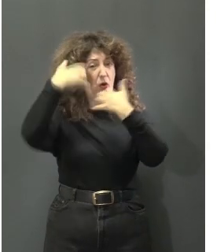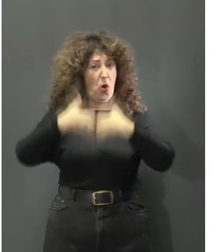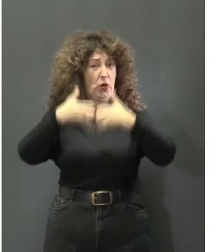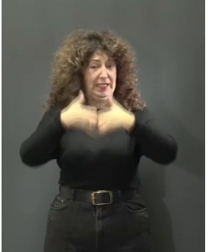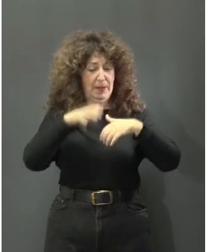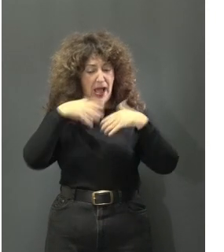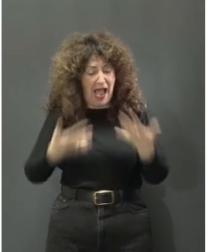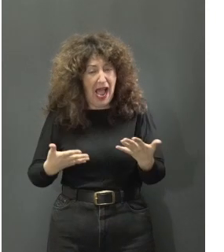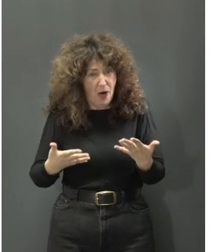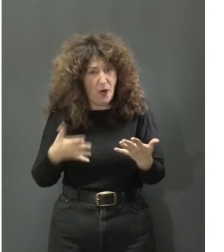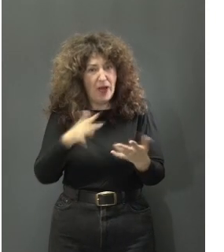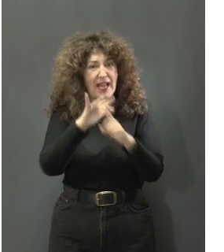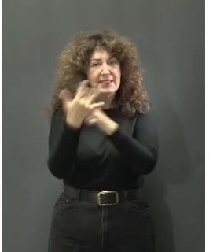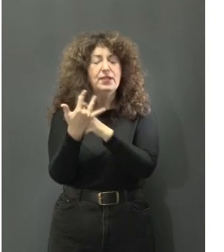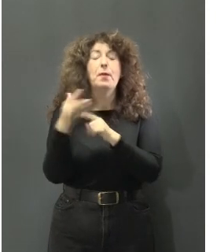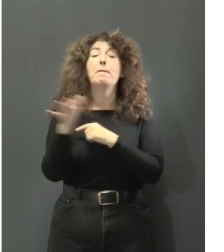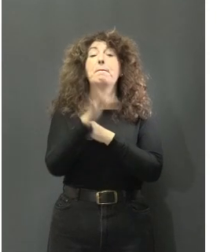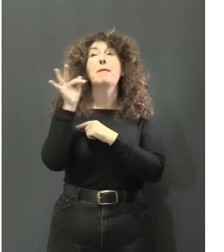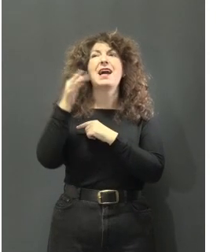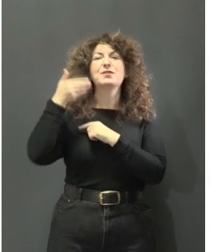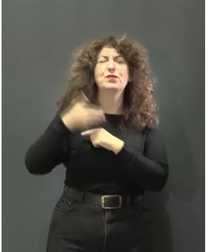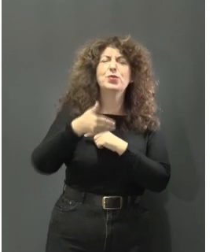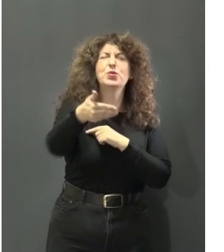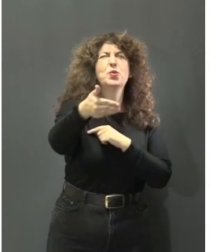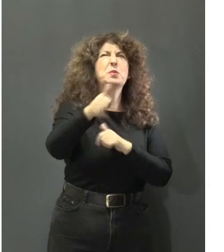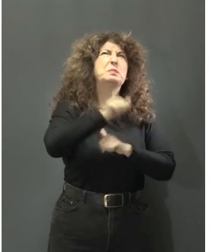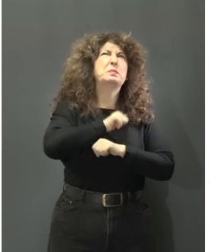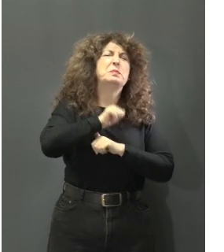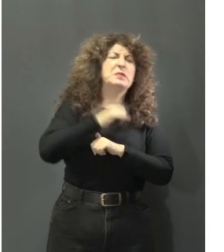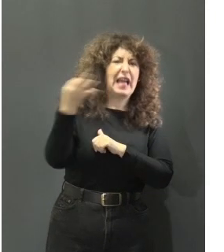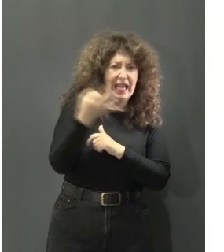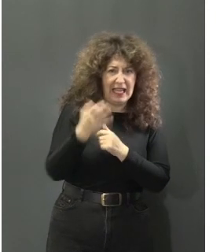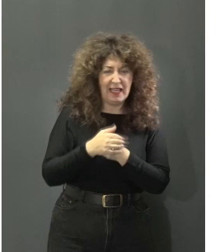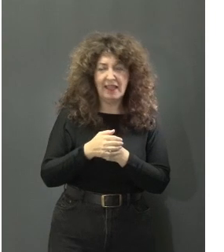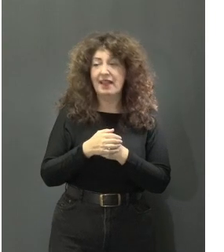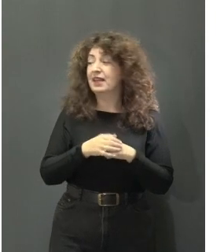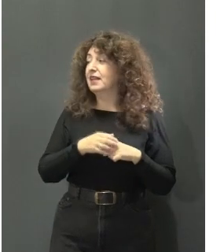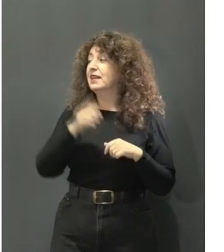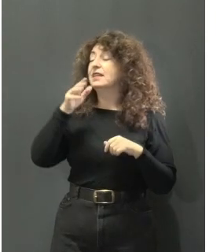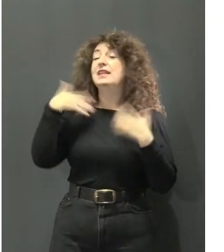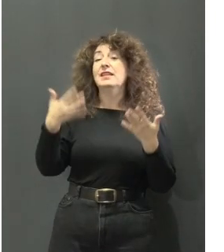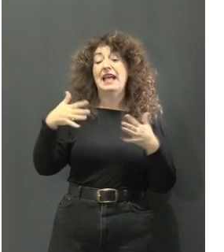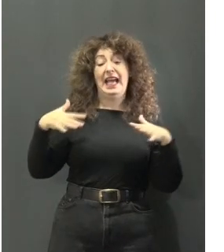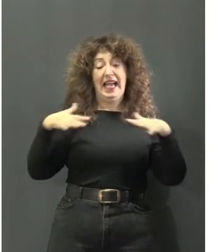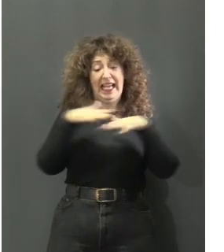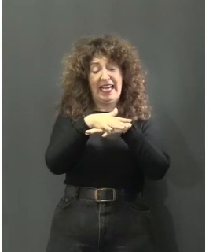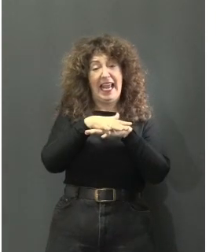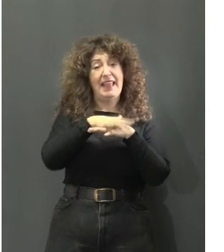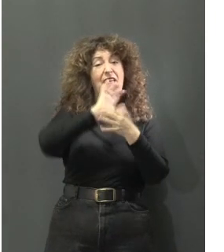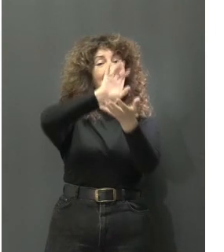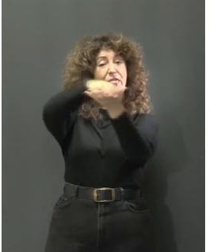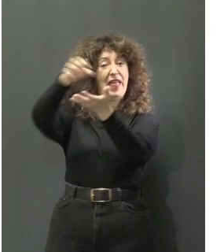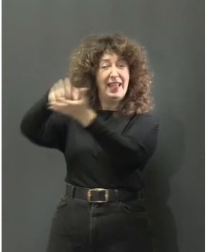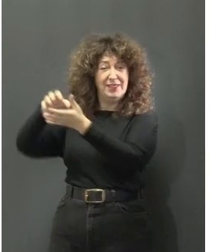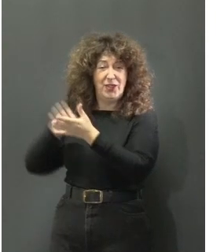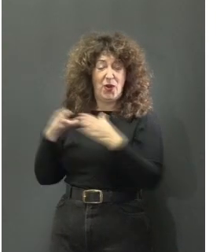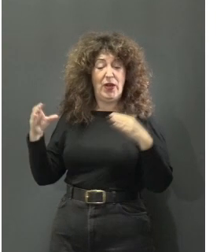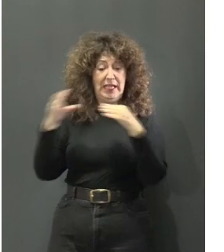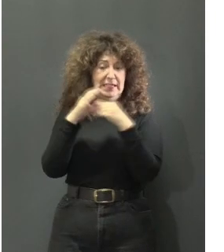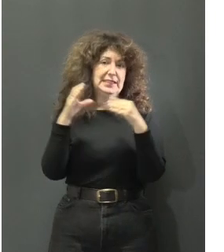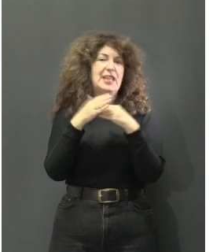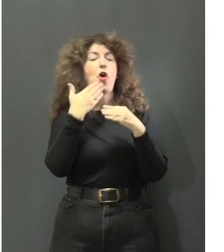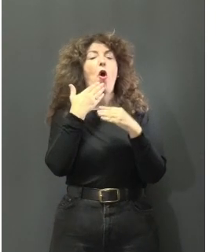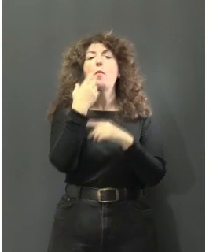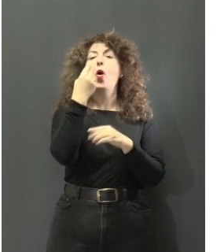en día y qué es lo que nos espera en el futuro, y yo creo que qué podemos aportar tanto desde la red de los centros del Inserso como centros de